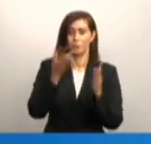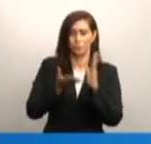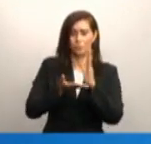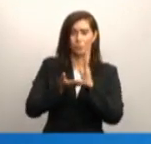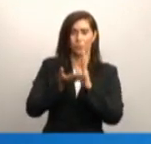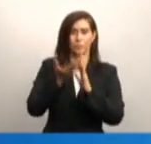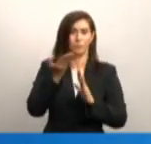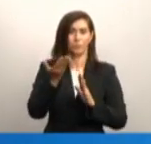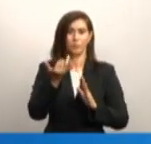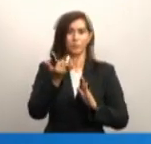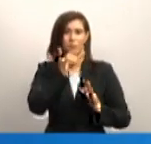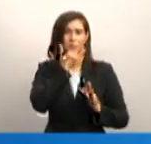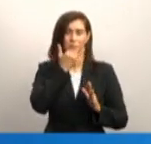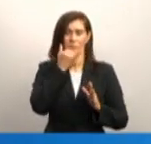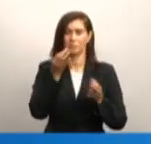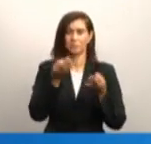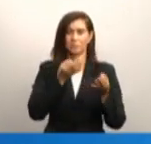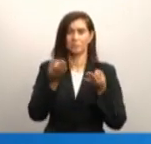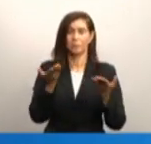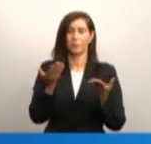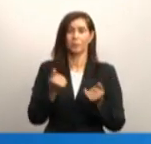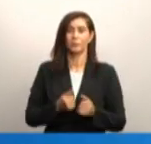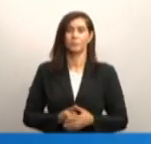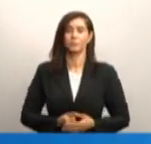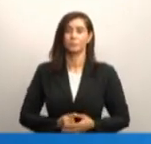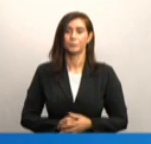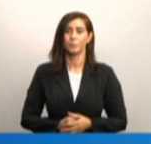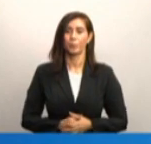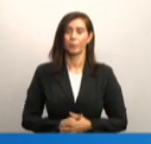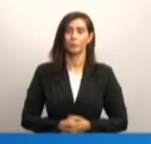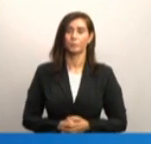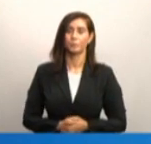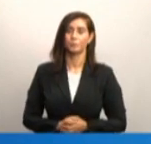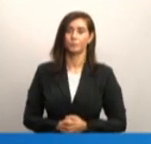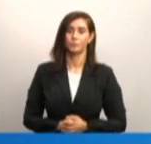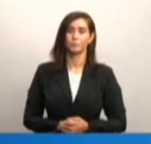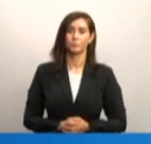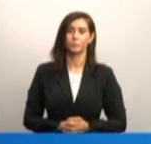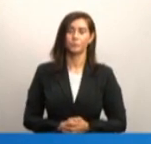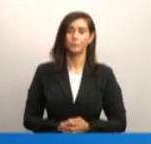si hay alguna explicación que ha estado pasando en ese sentido. Muchas gracias.